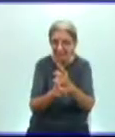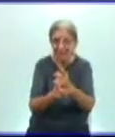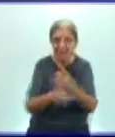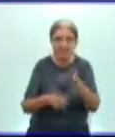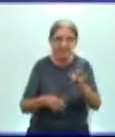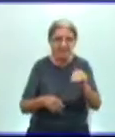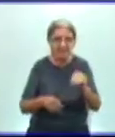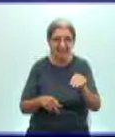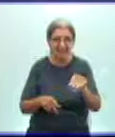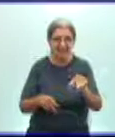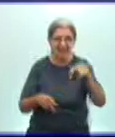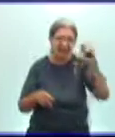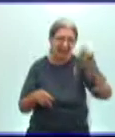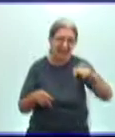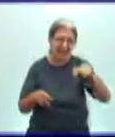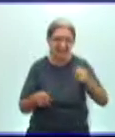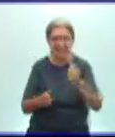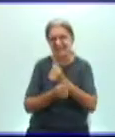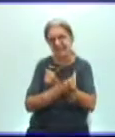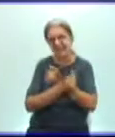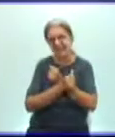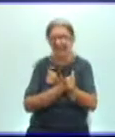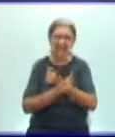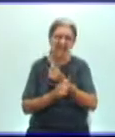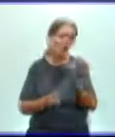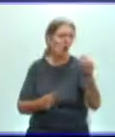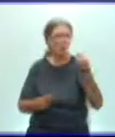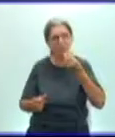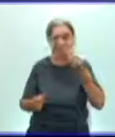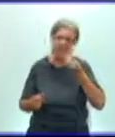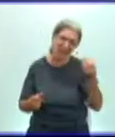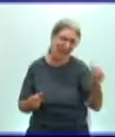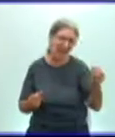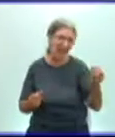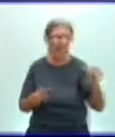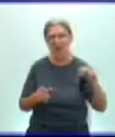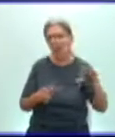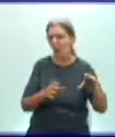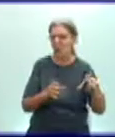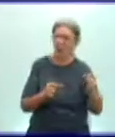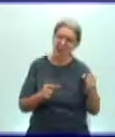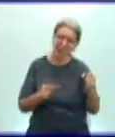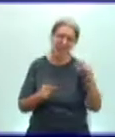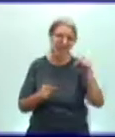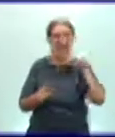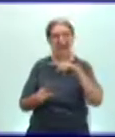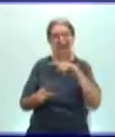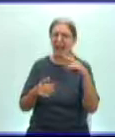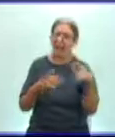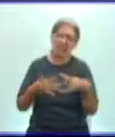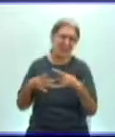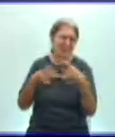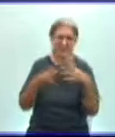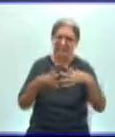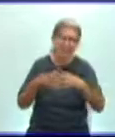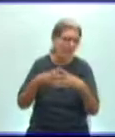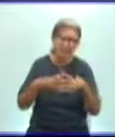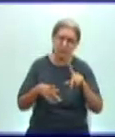los tres, aquí si quieren comer, tienen que meter mano, porque estos gringos no le dan nada ni a su